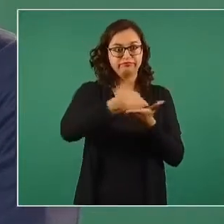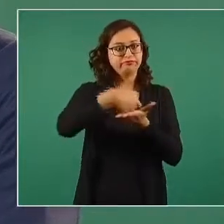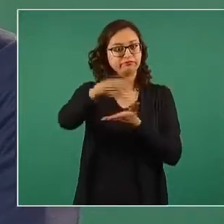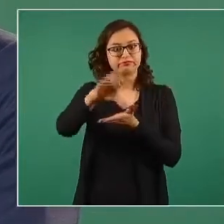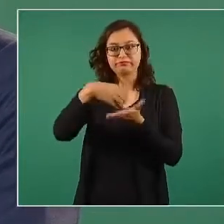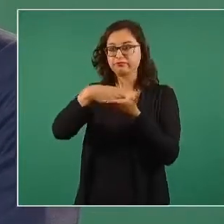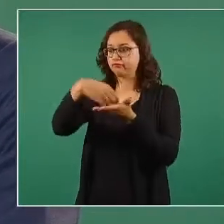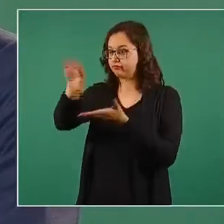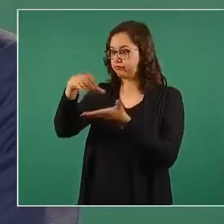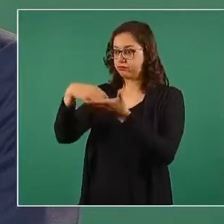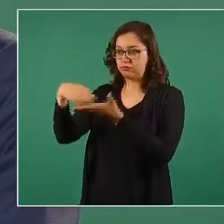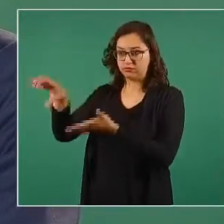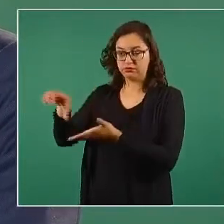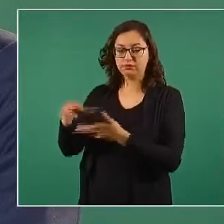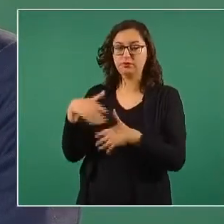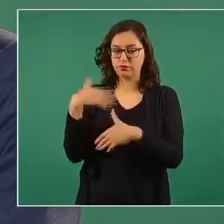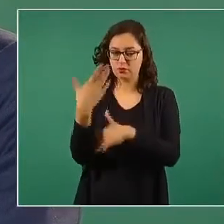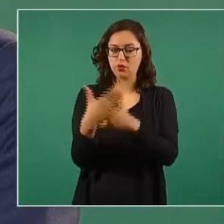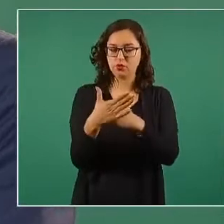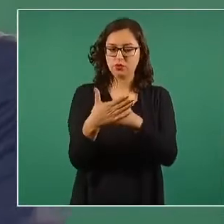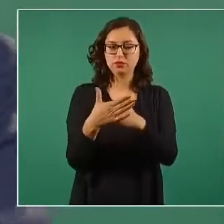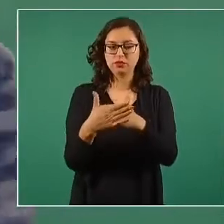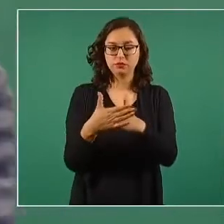van a